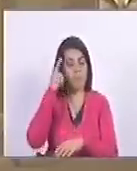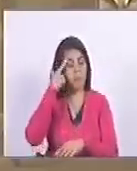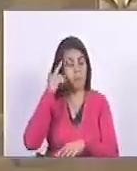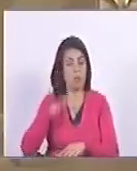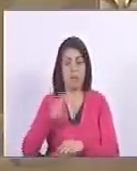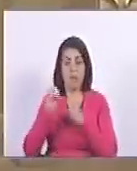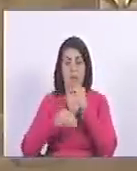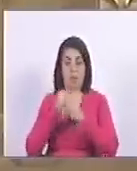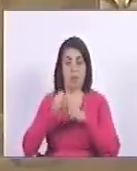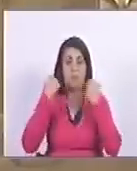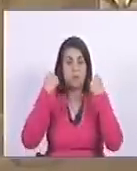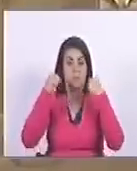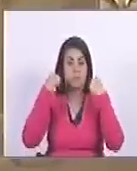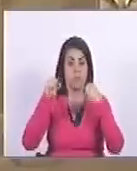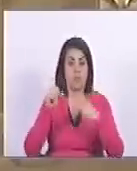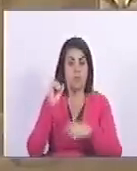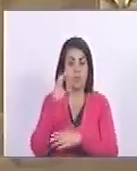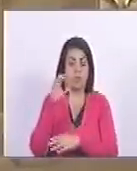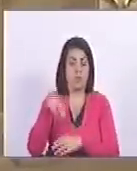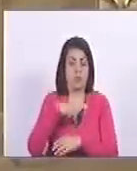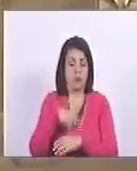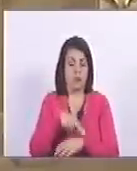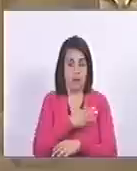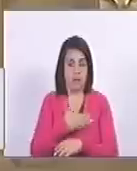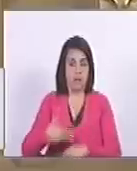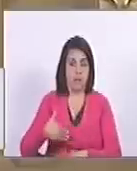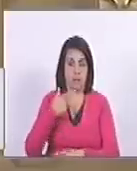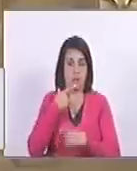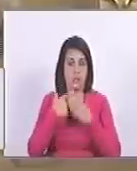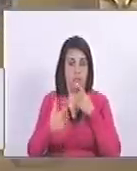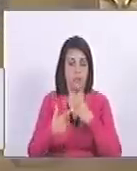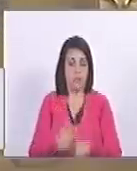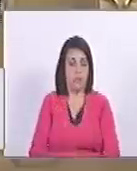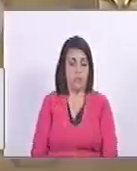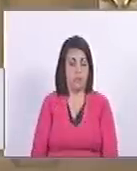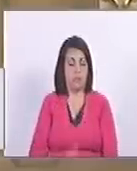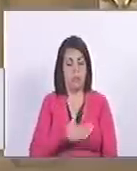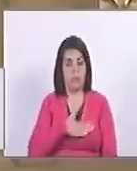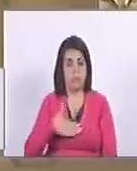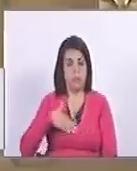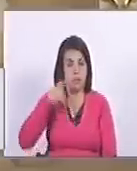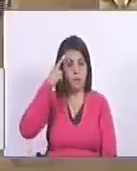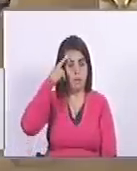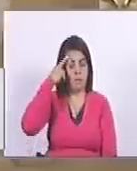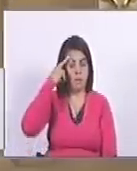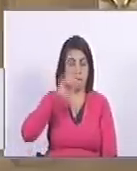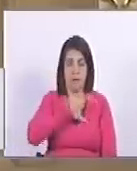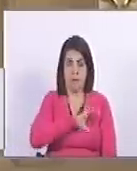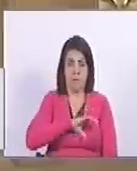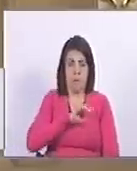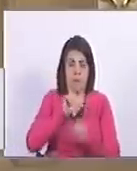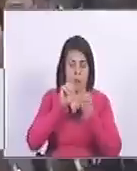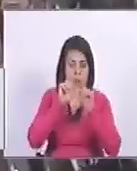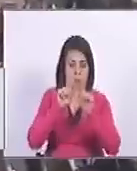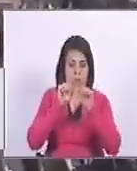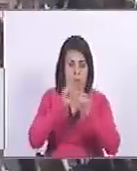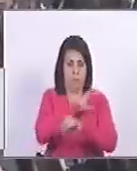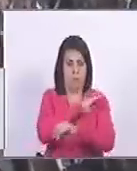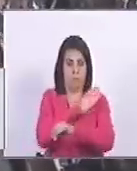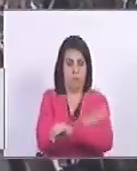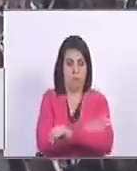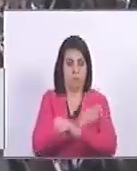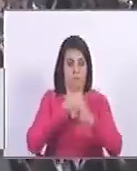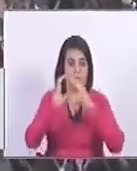este ejercicio parlamentario, estimado presidente, que usted dirige. Quiero reconocer también a la Comisión Permanente del Poder